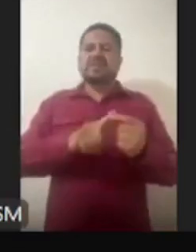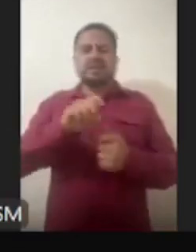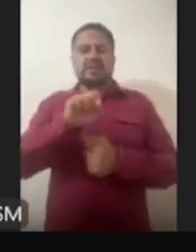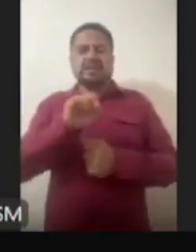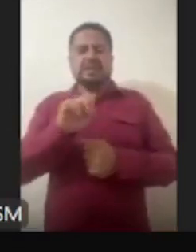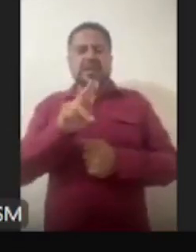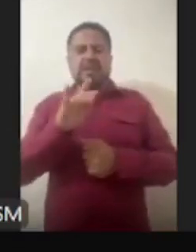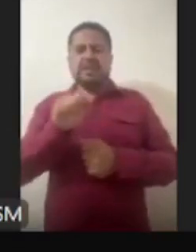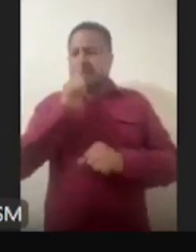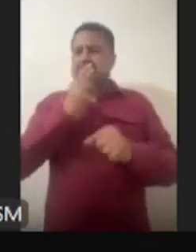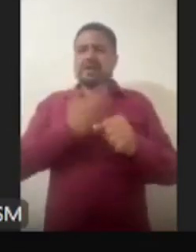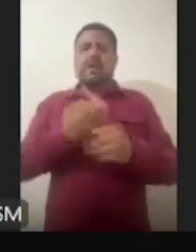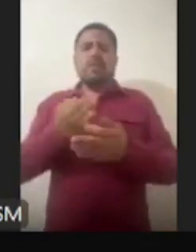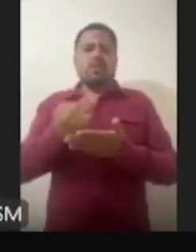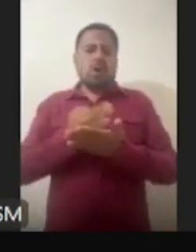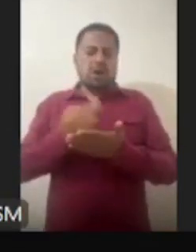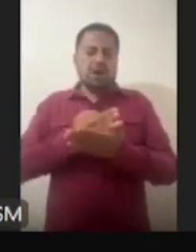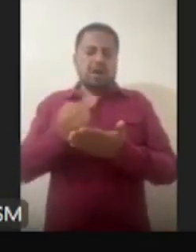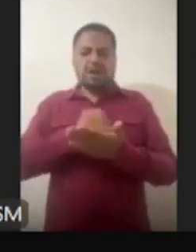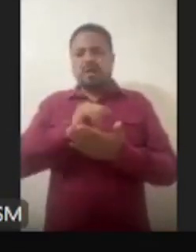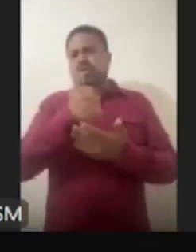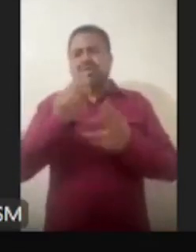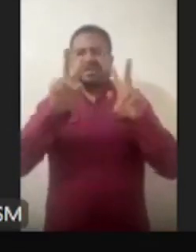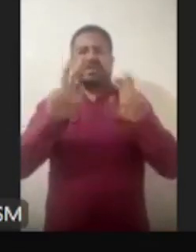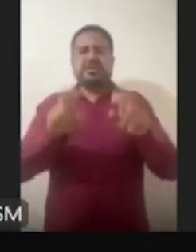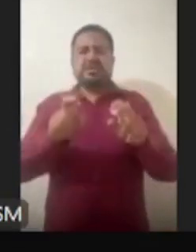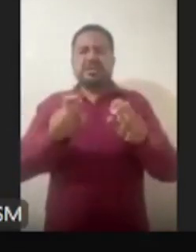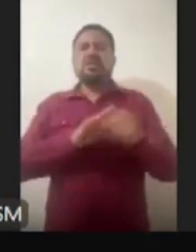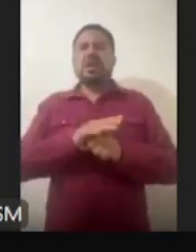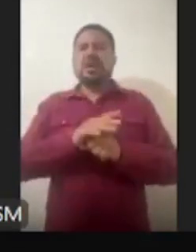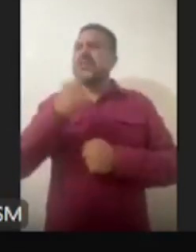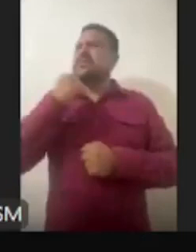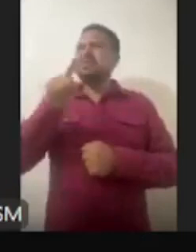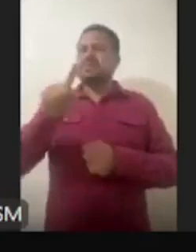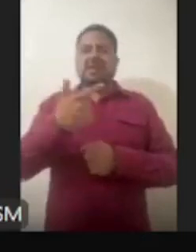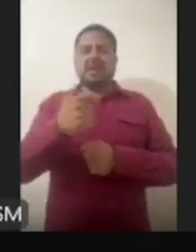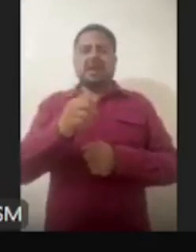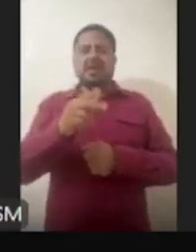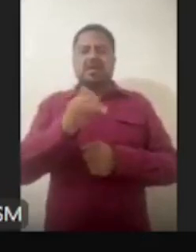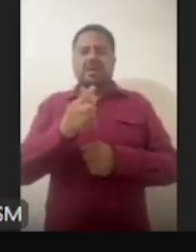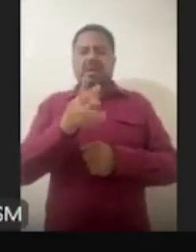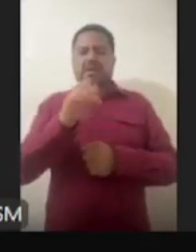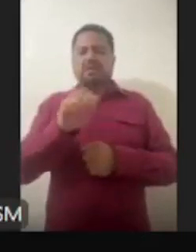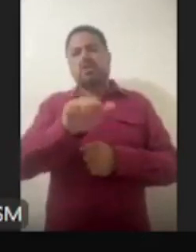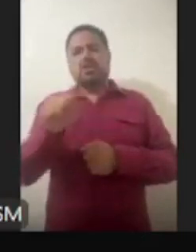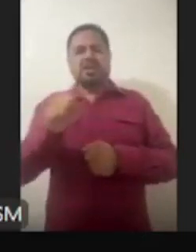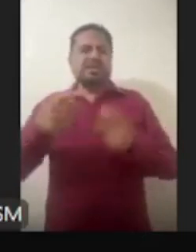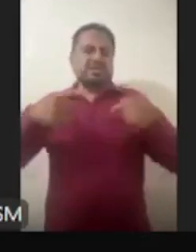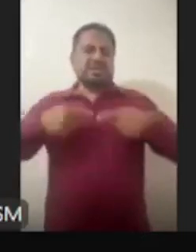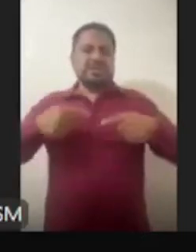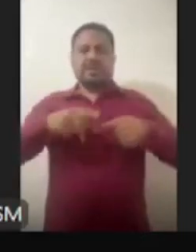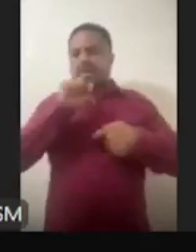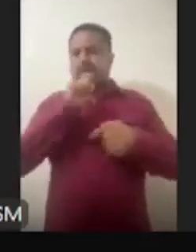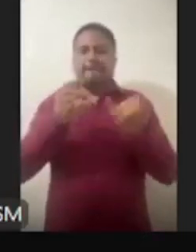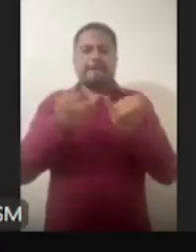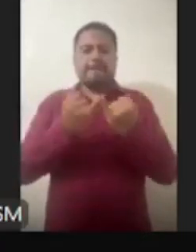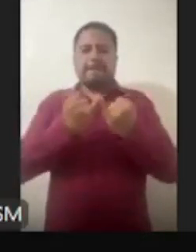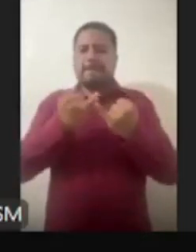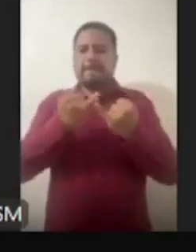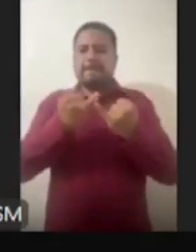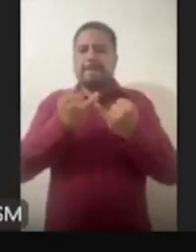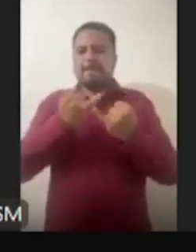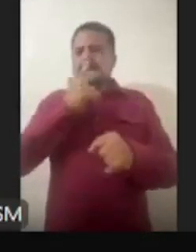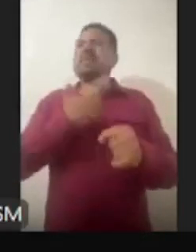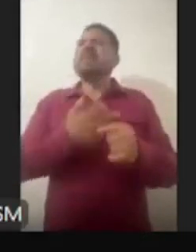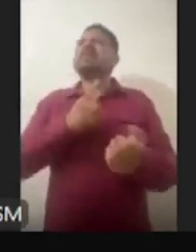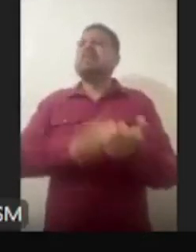siguiente asunto, la parte actora es Gaudencio Vázquez Neri y otras personas. La autoridad responsable, el Instituto Electoral y de